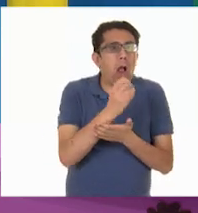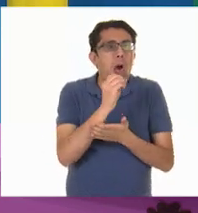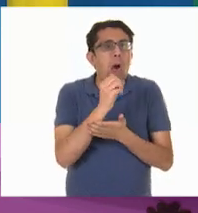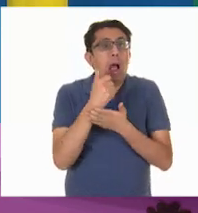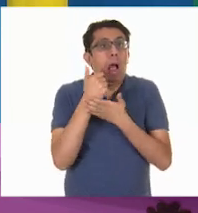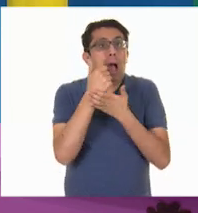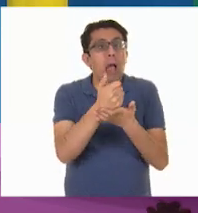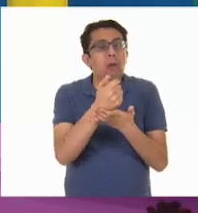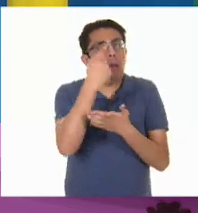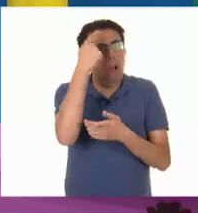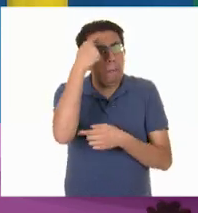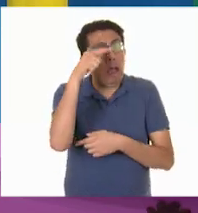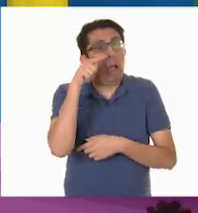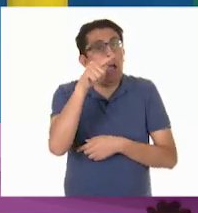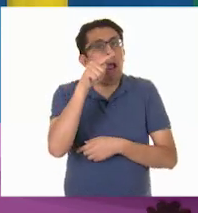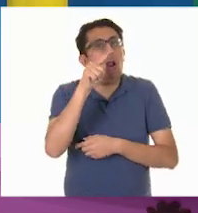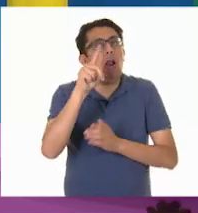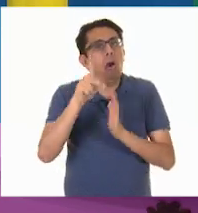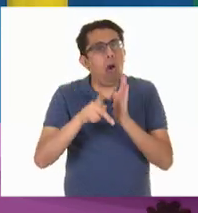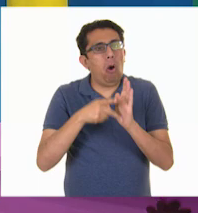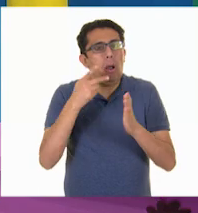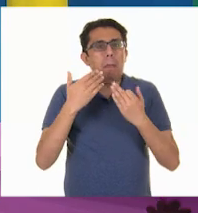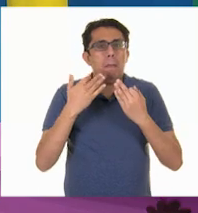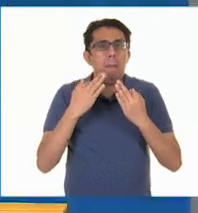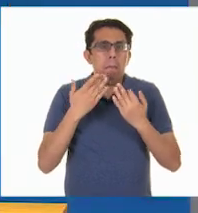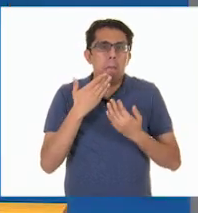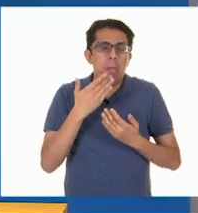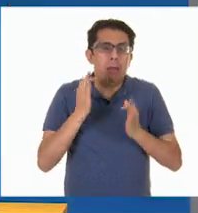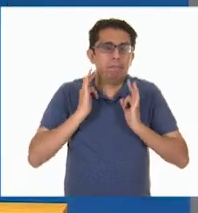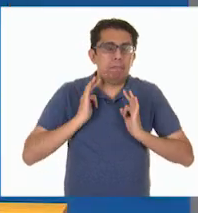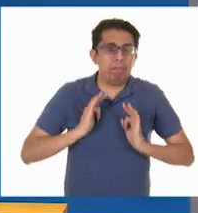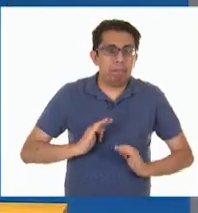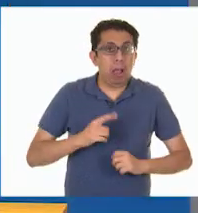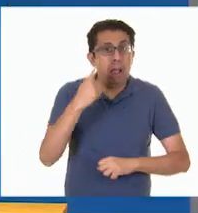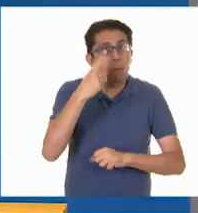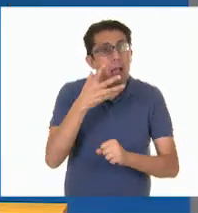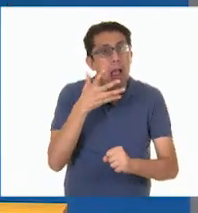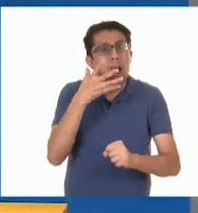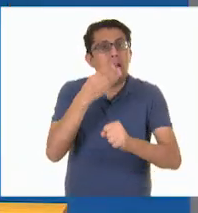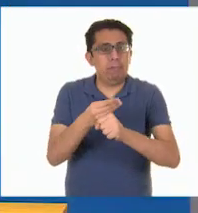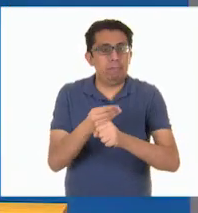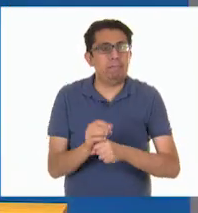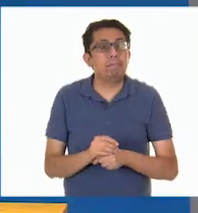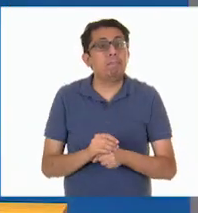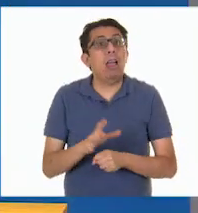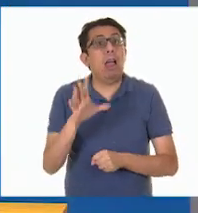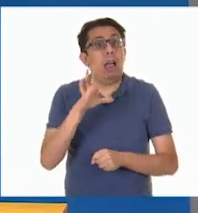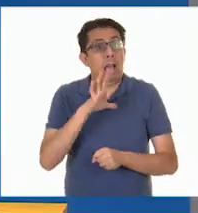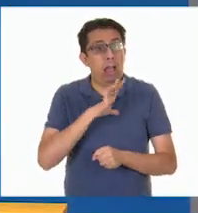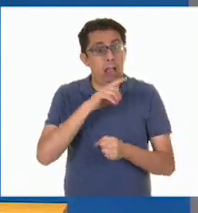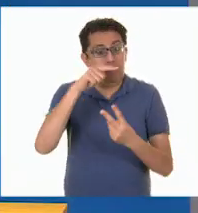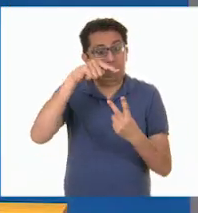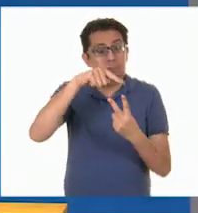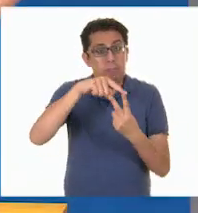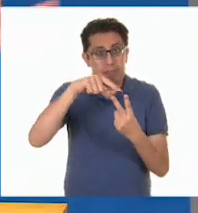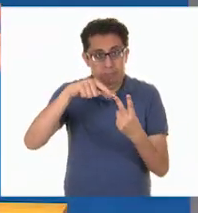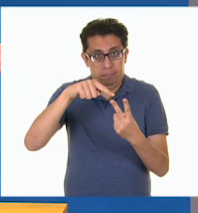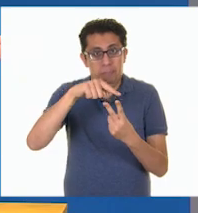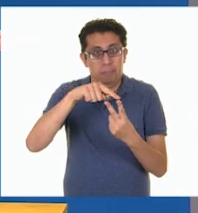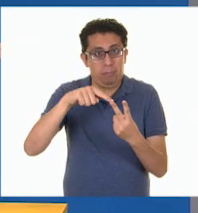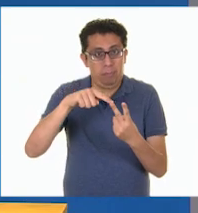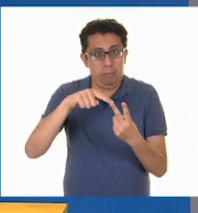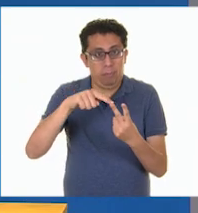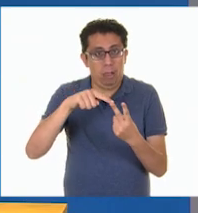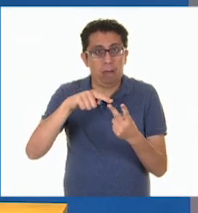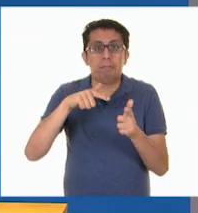reparar los daños que provocó el delito o falta. Excelente, Juan Carlos. Tenemos dos conceptos. Esos conceptos los vamos a